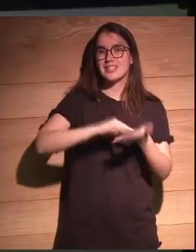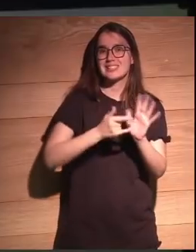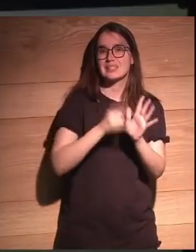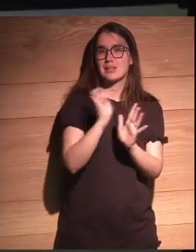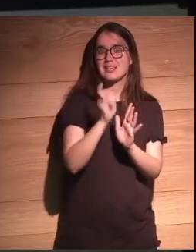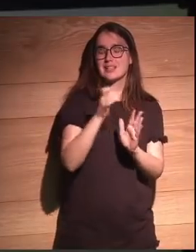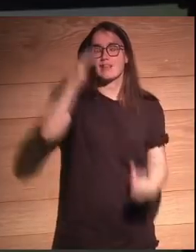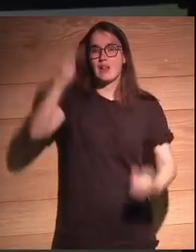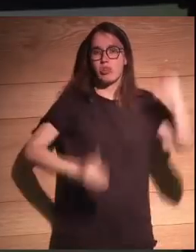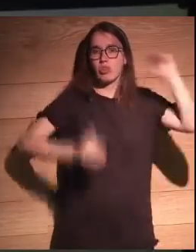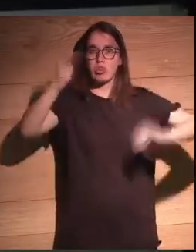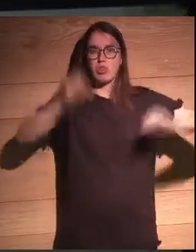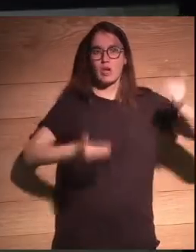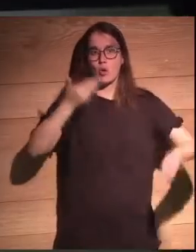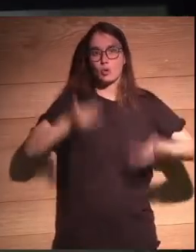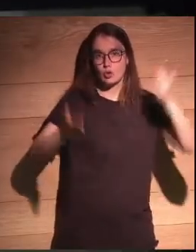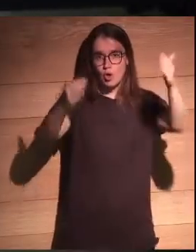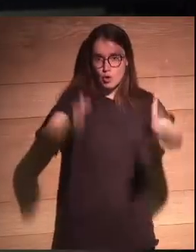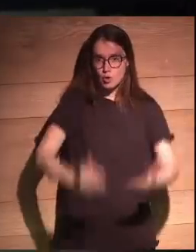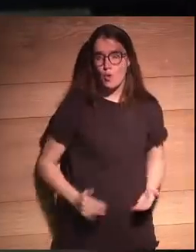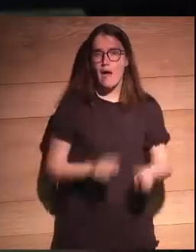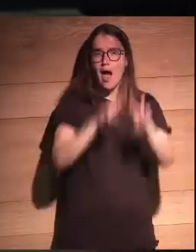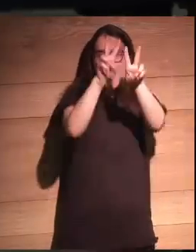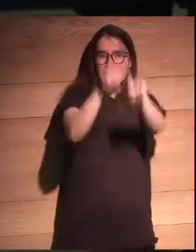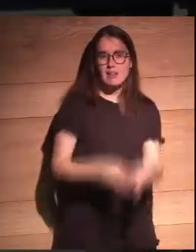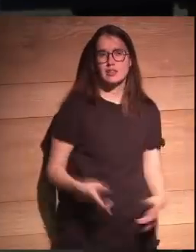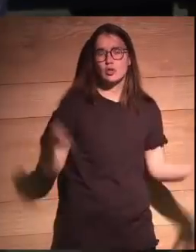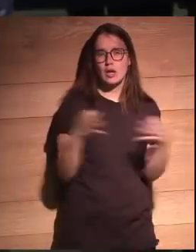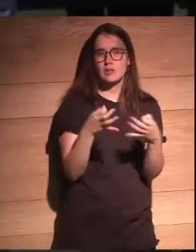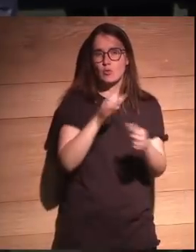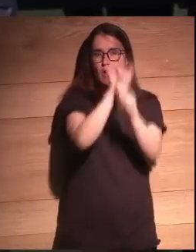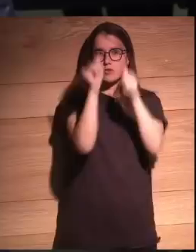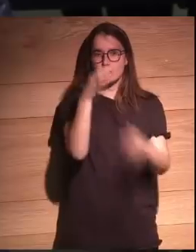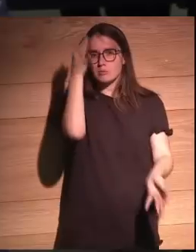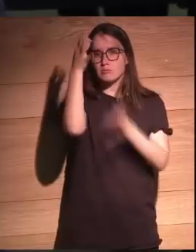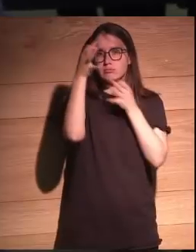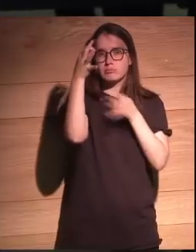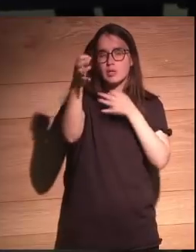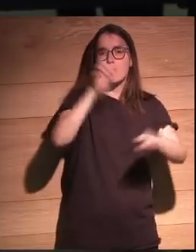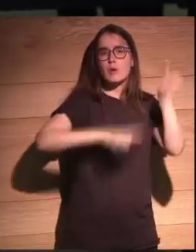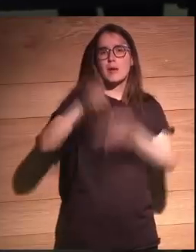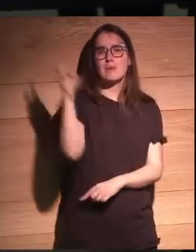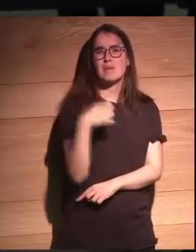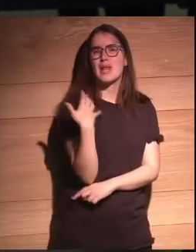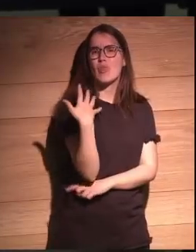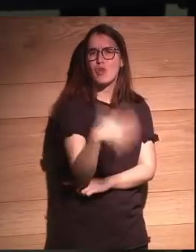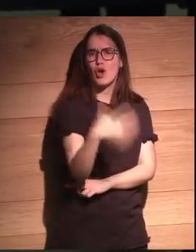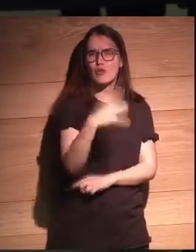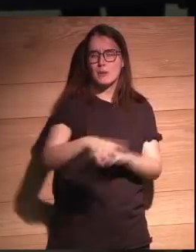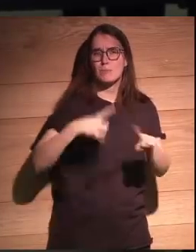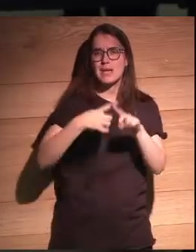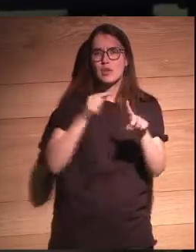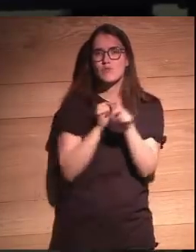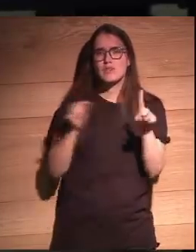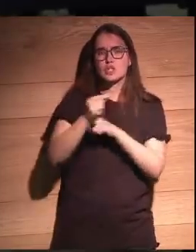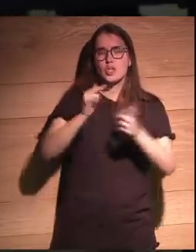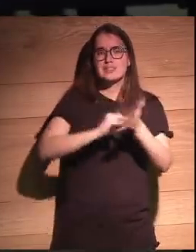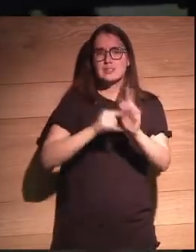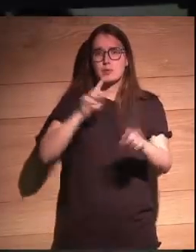de las desigualdades y las injusticias, analizando de manera exhaustiva el origen de un problema concreto y los factores